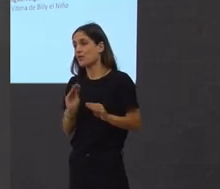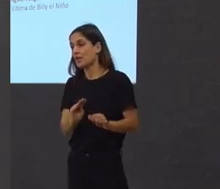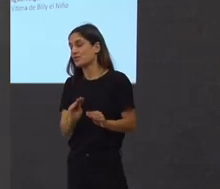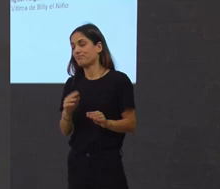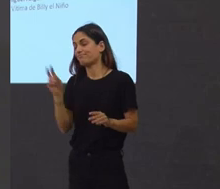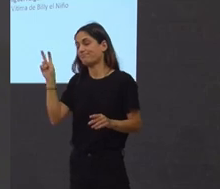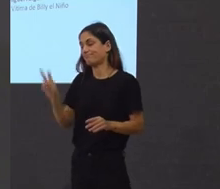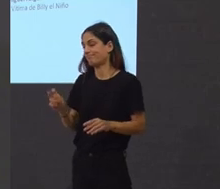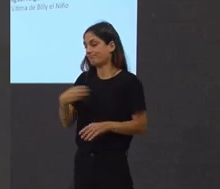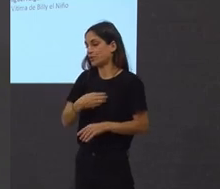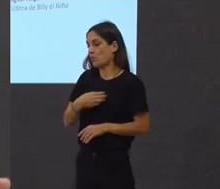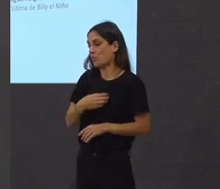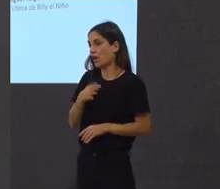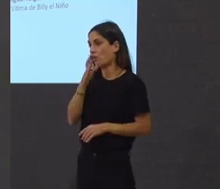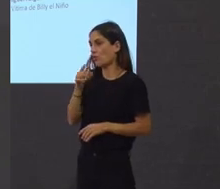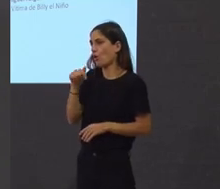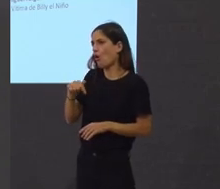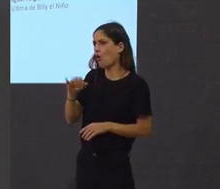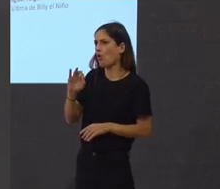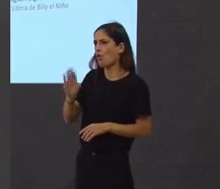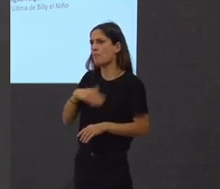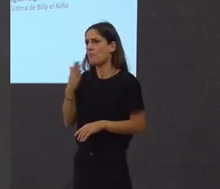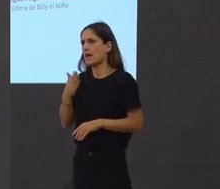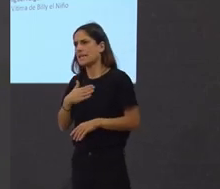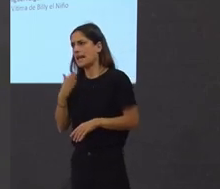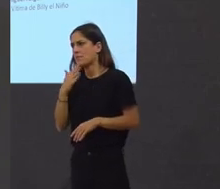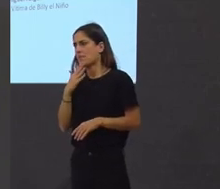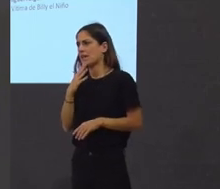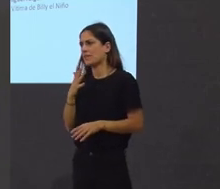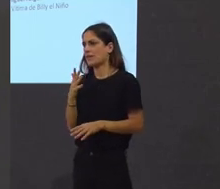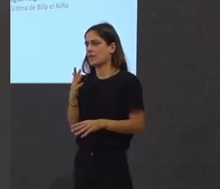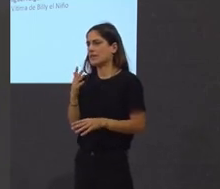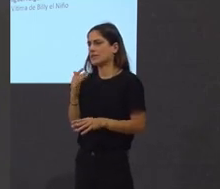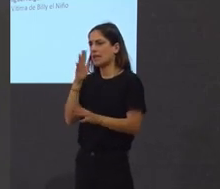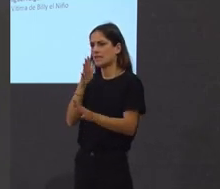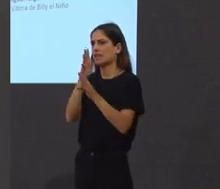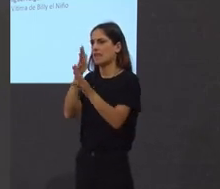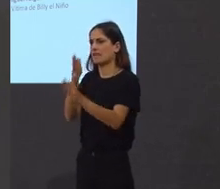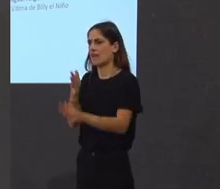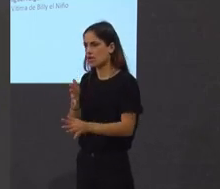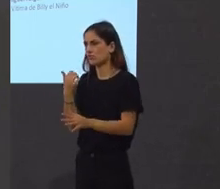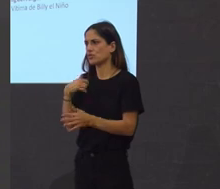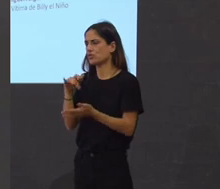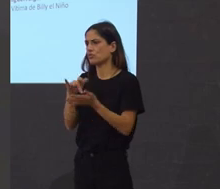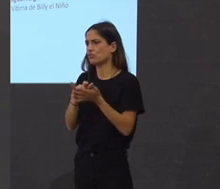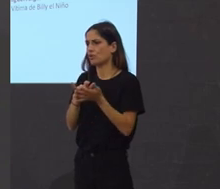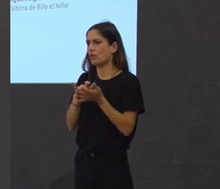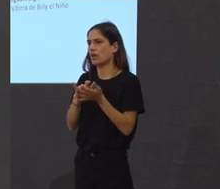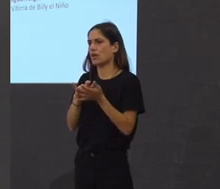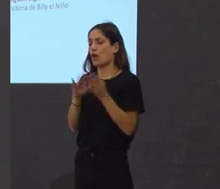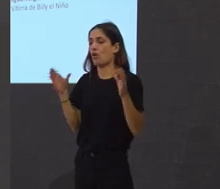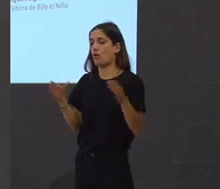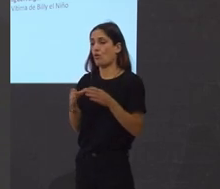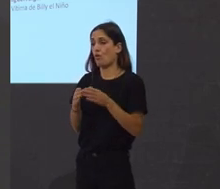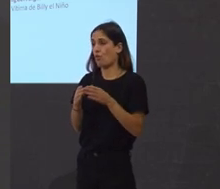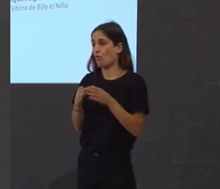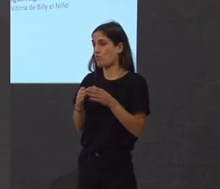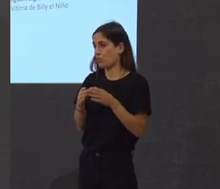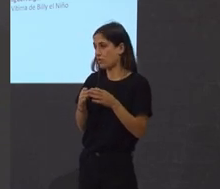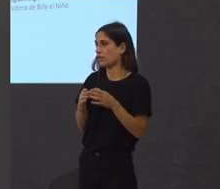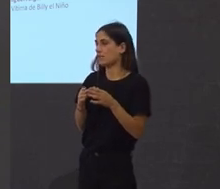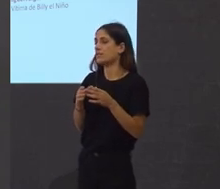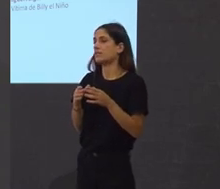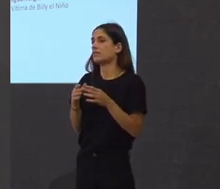mañana aniversario décimo aniversario de la comuna que fue una asociación de presos políticos que